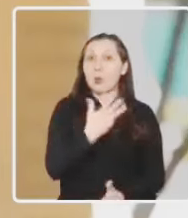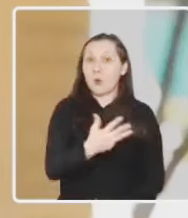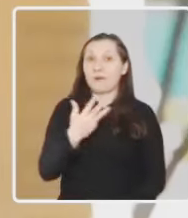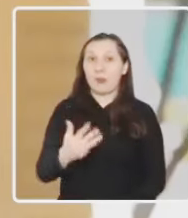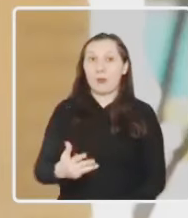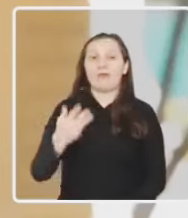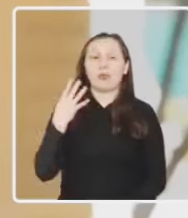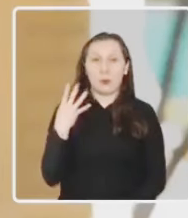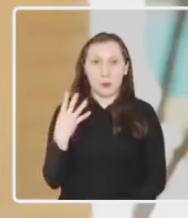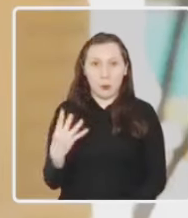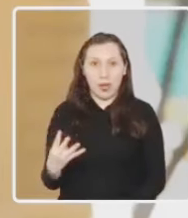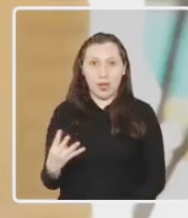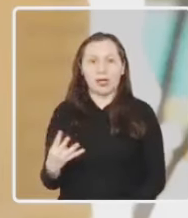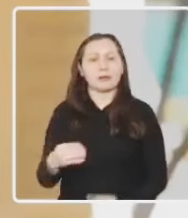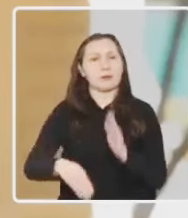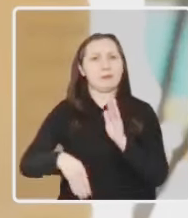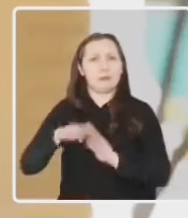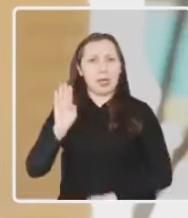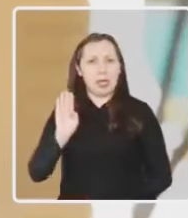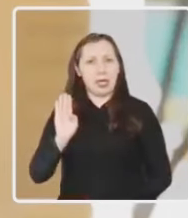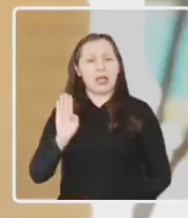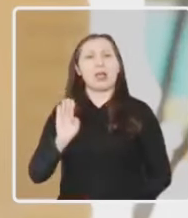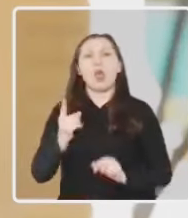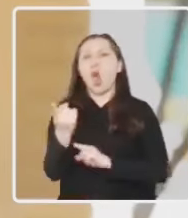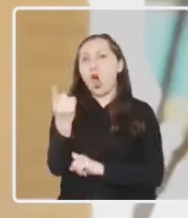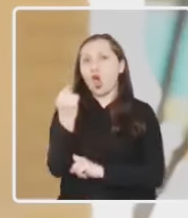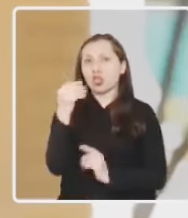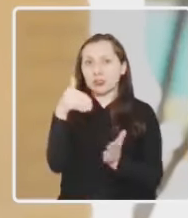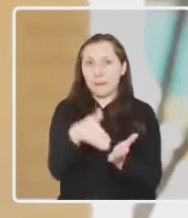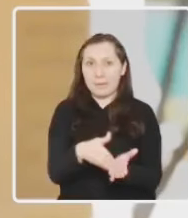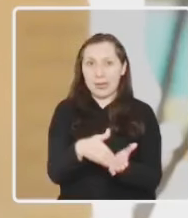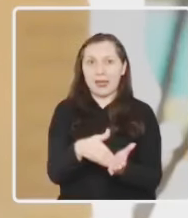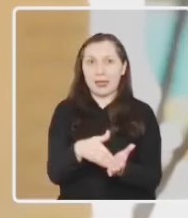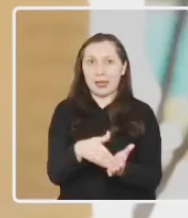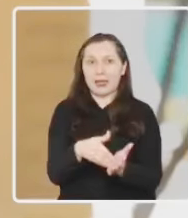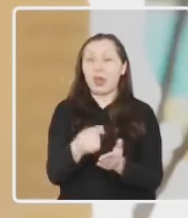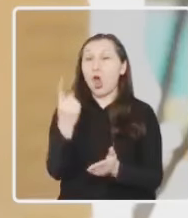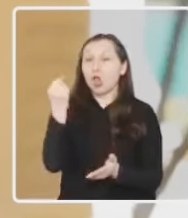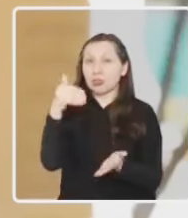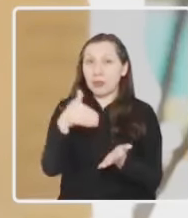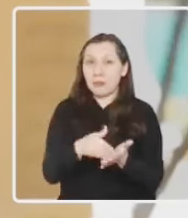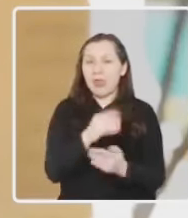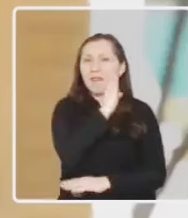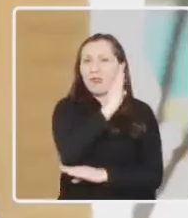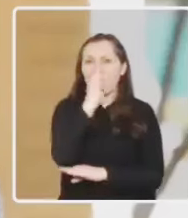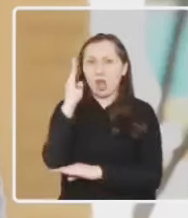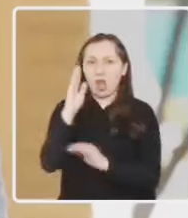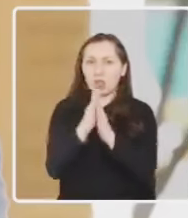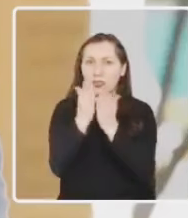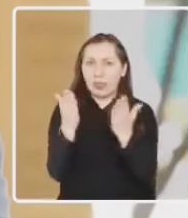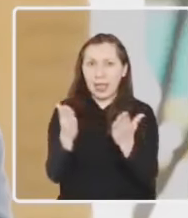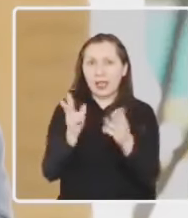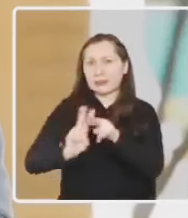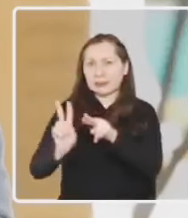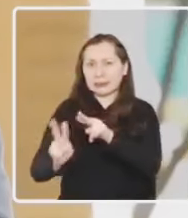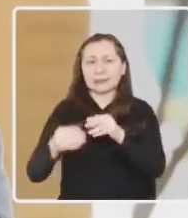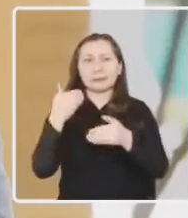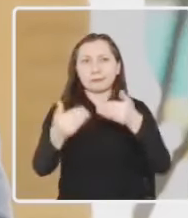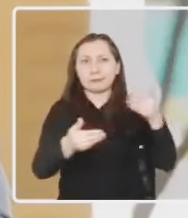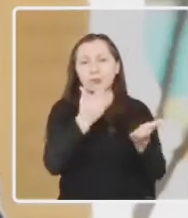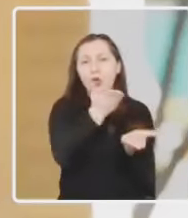1994, son más de 11.000 las bibliotecas que se han levantado